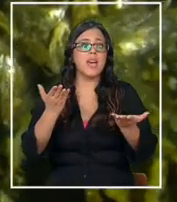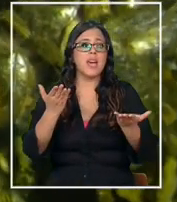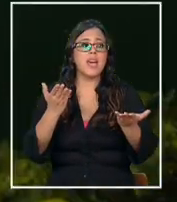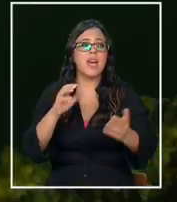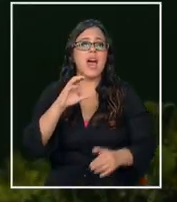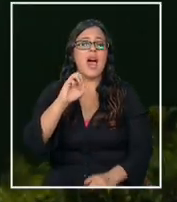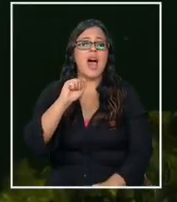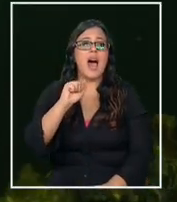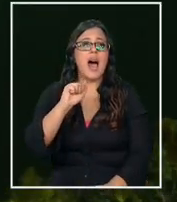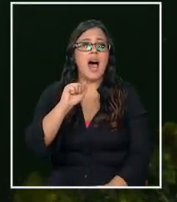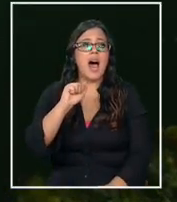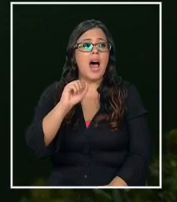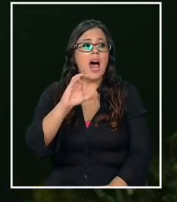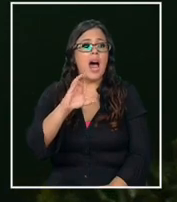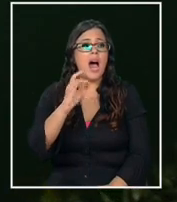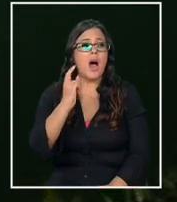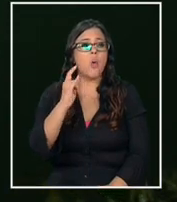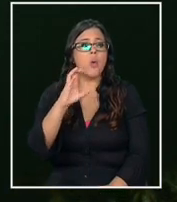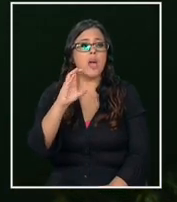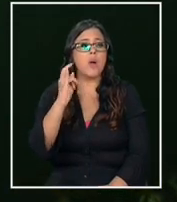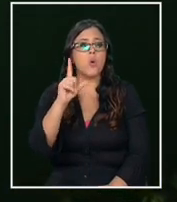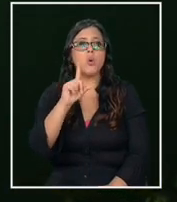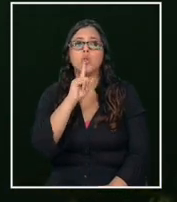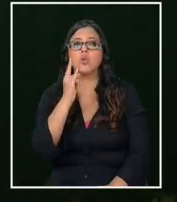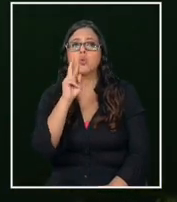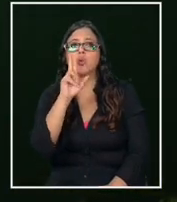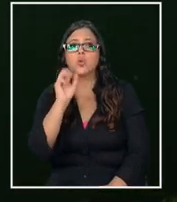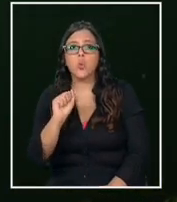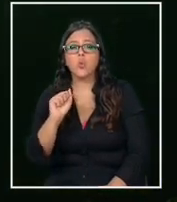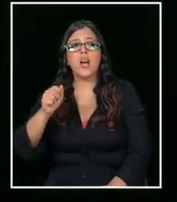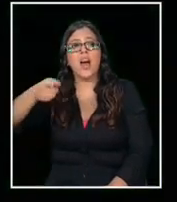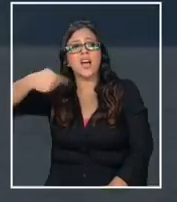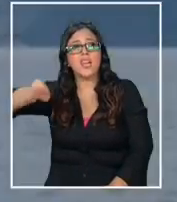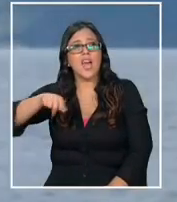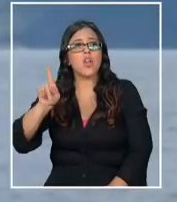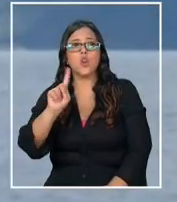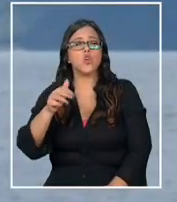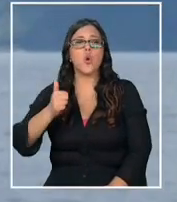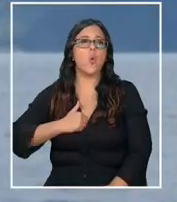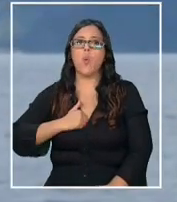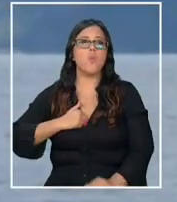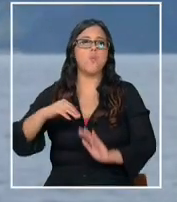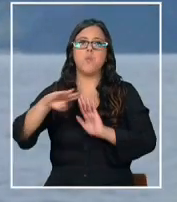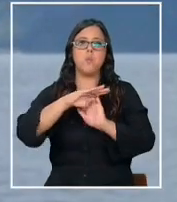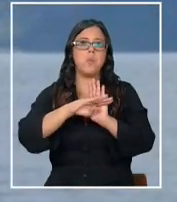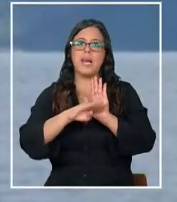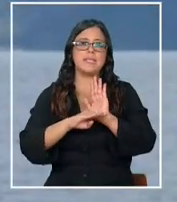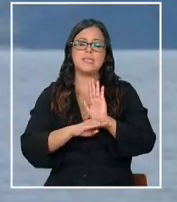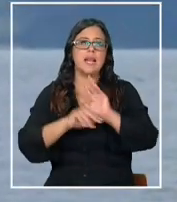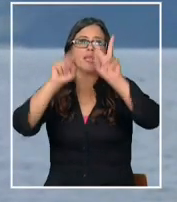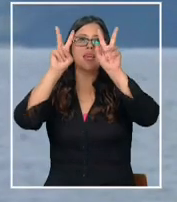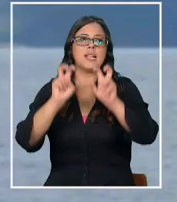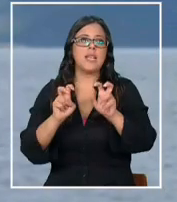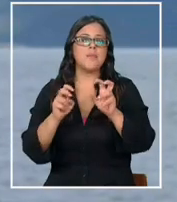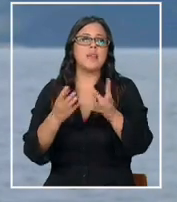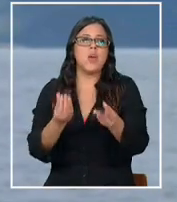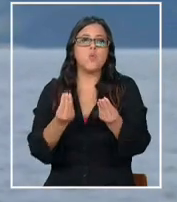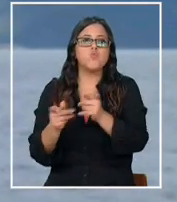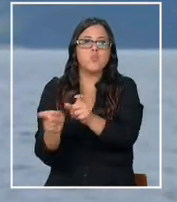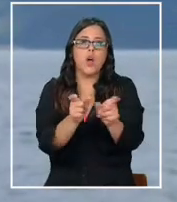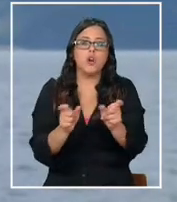dentro de las áreas protegidas, pero sí que efectivamente no cumplen ciertos estándares que tengan que ver con un buen